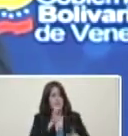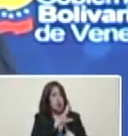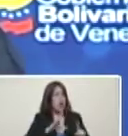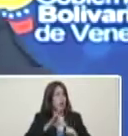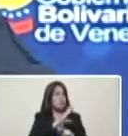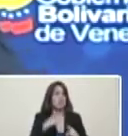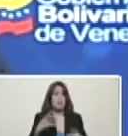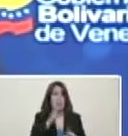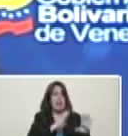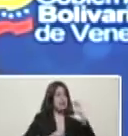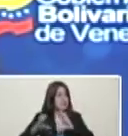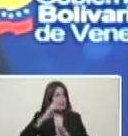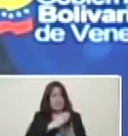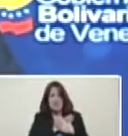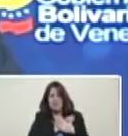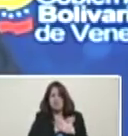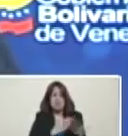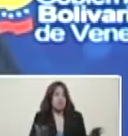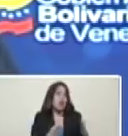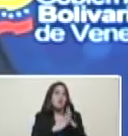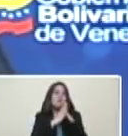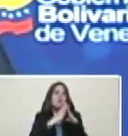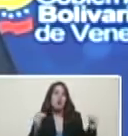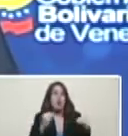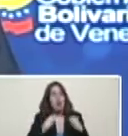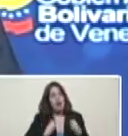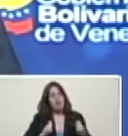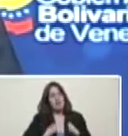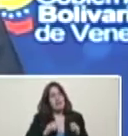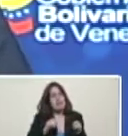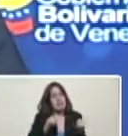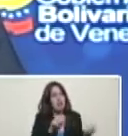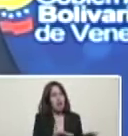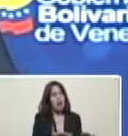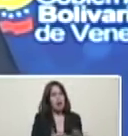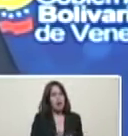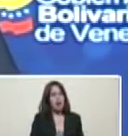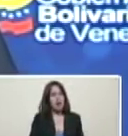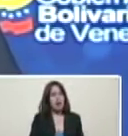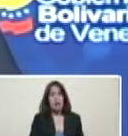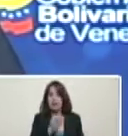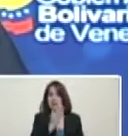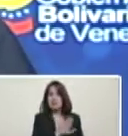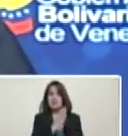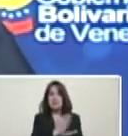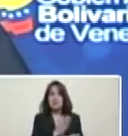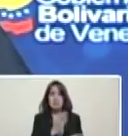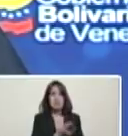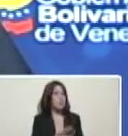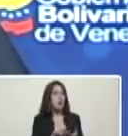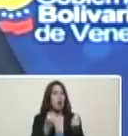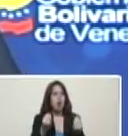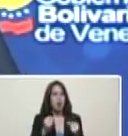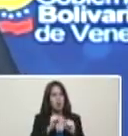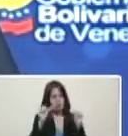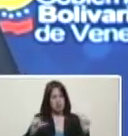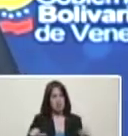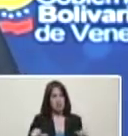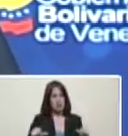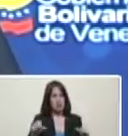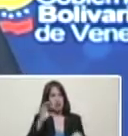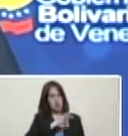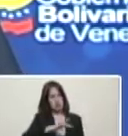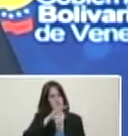cultura, la ciencia, garantizarle al pueblo su vida. Cada vez más, un sistema socialista basado en